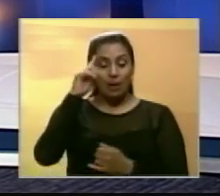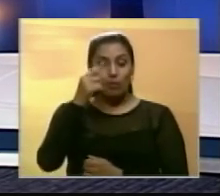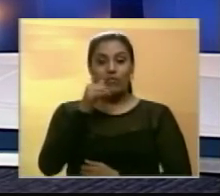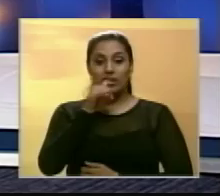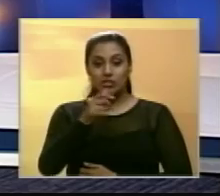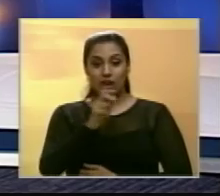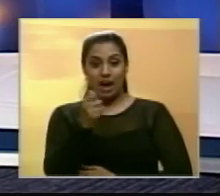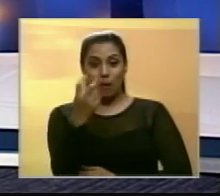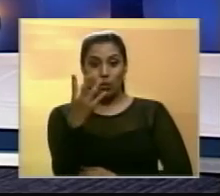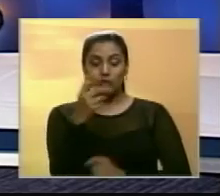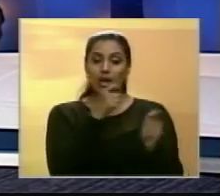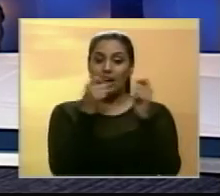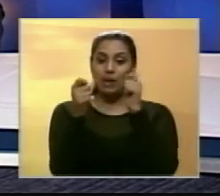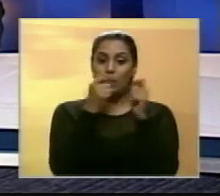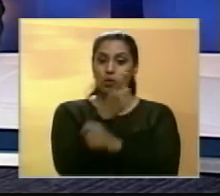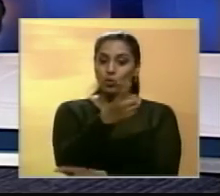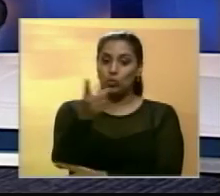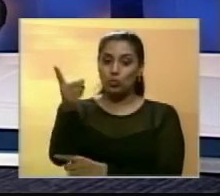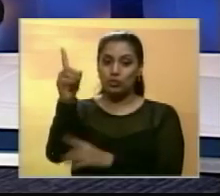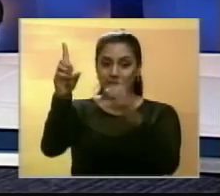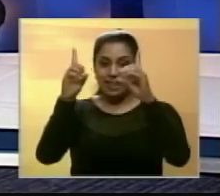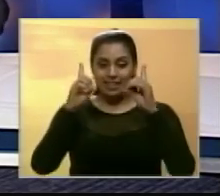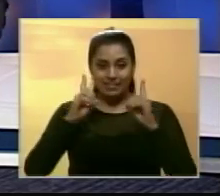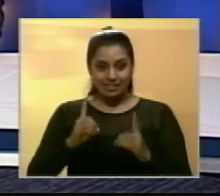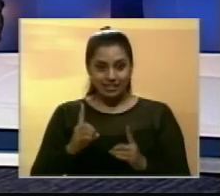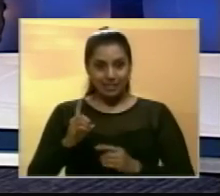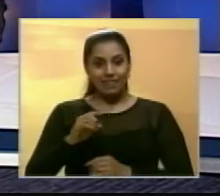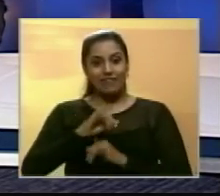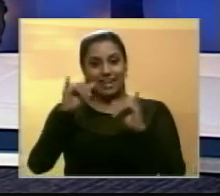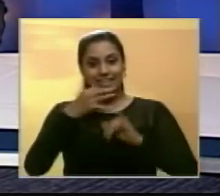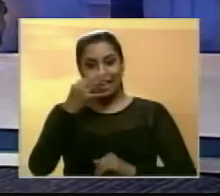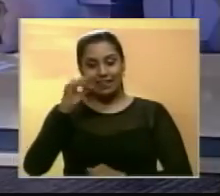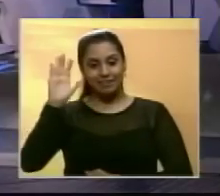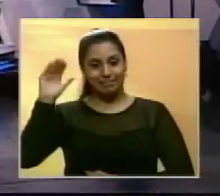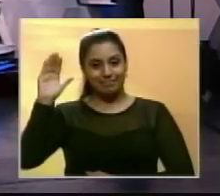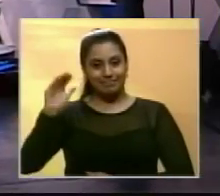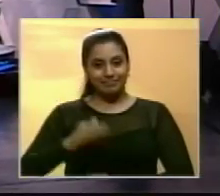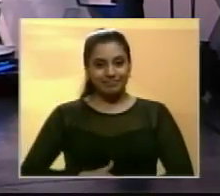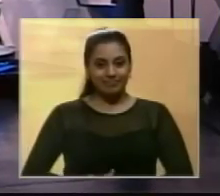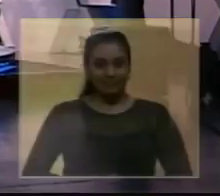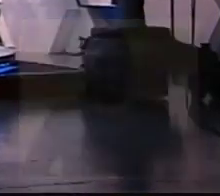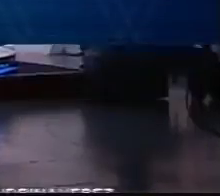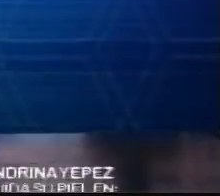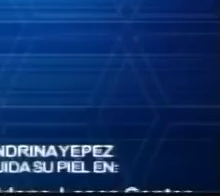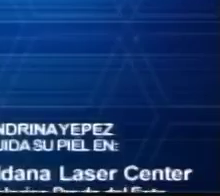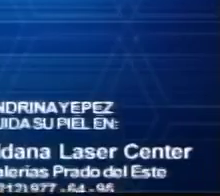Noticiero Venevisión, Canal 4, reporta y ustedes deciden. Feliz tarde para todos.